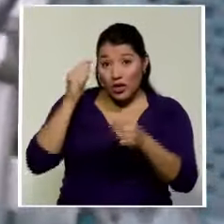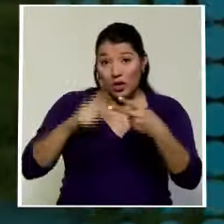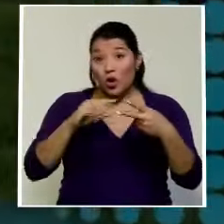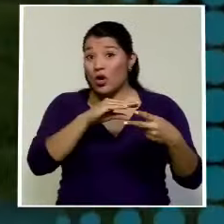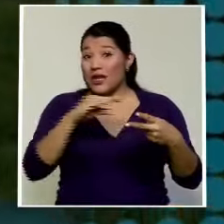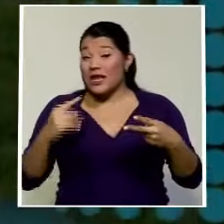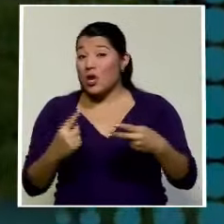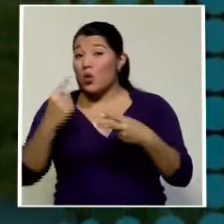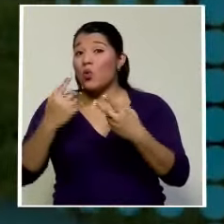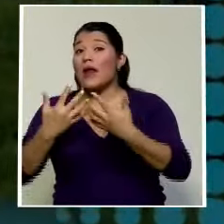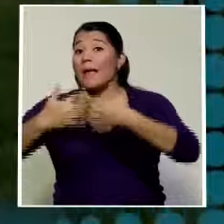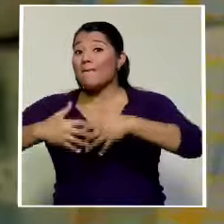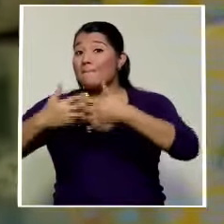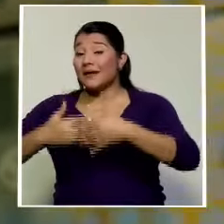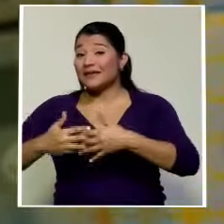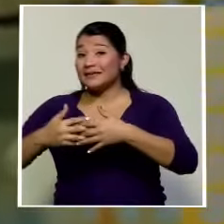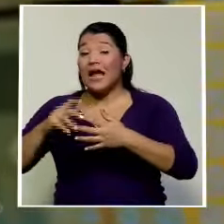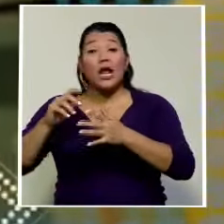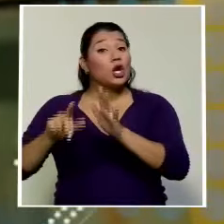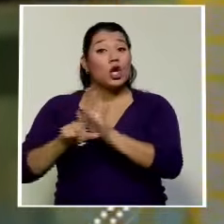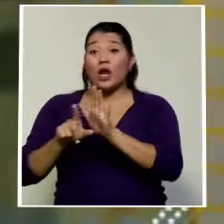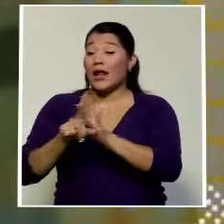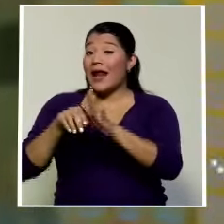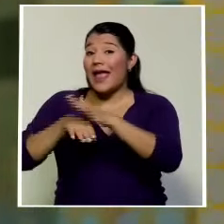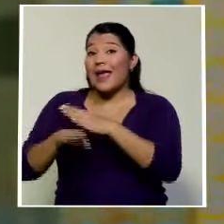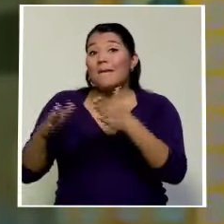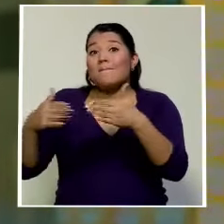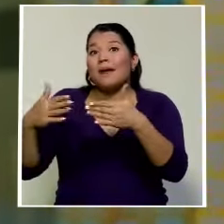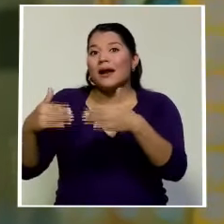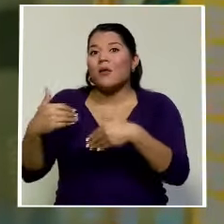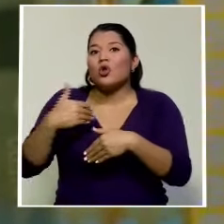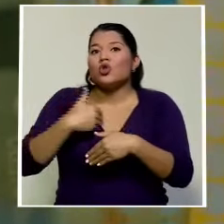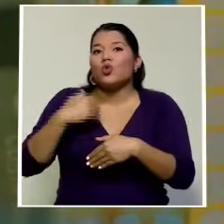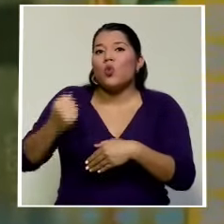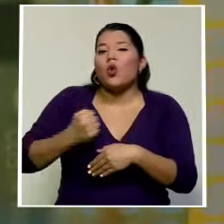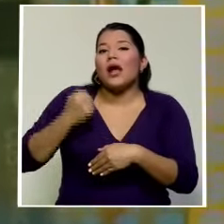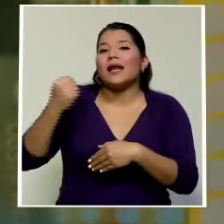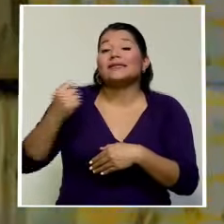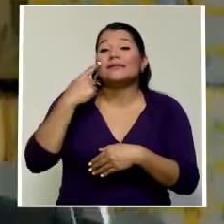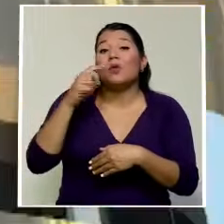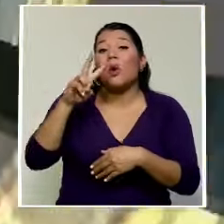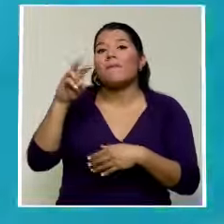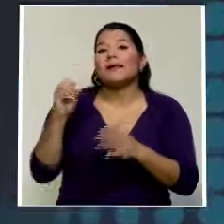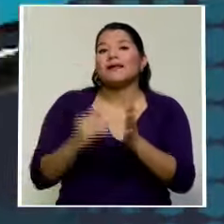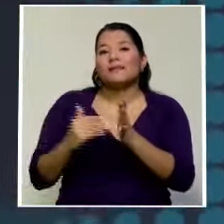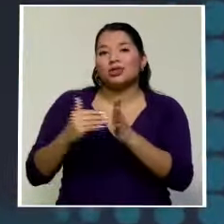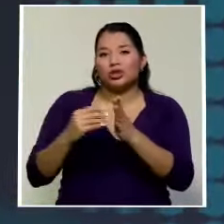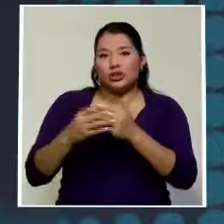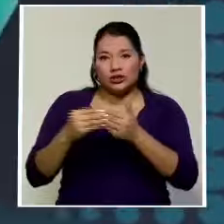su holding en Panamá, recibió una inyección de capital de casi $20 millones.